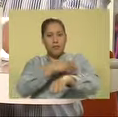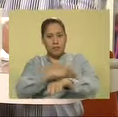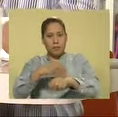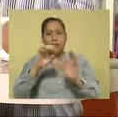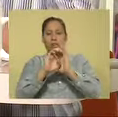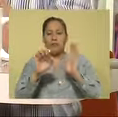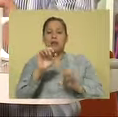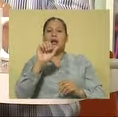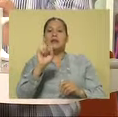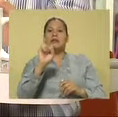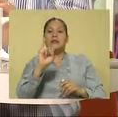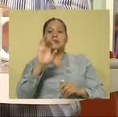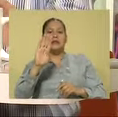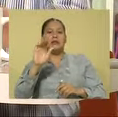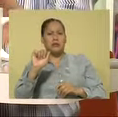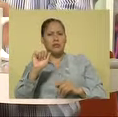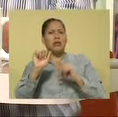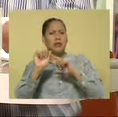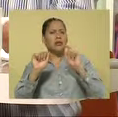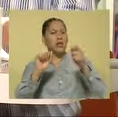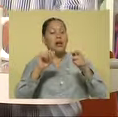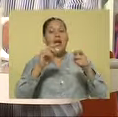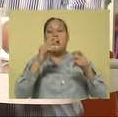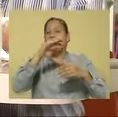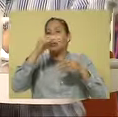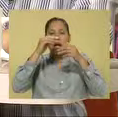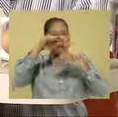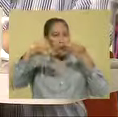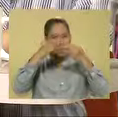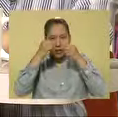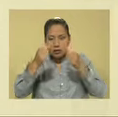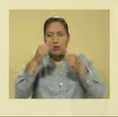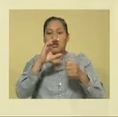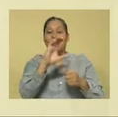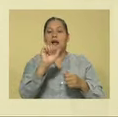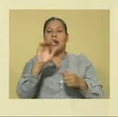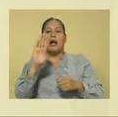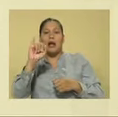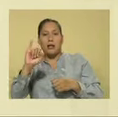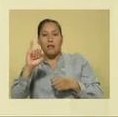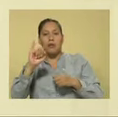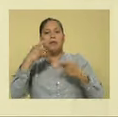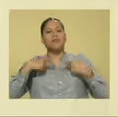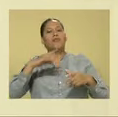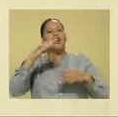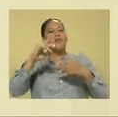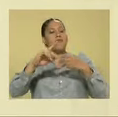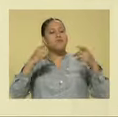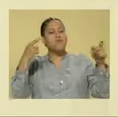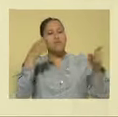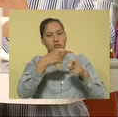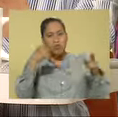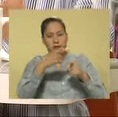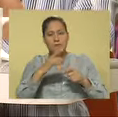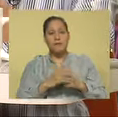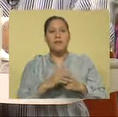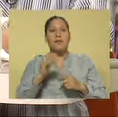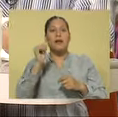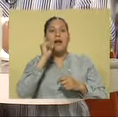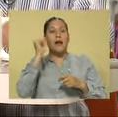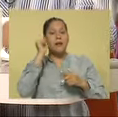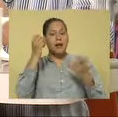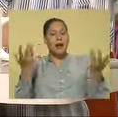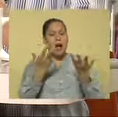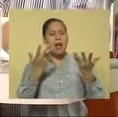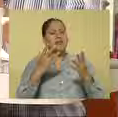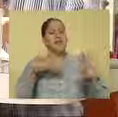que civa atiende a todos los generadores de violencia el cavi atiende a las víctimas de violencia Perdón ayer dije a los generadores de